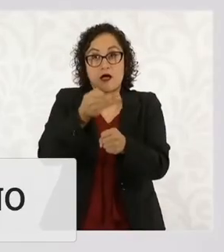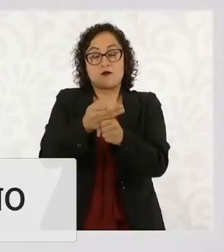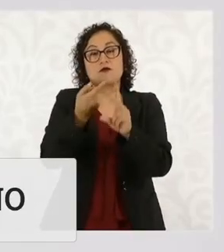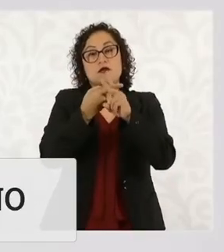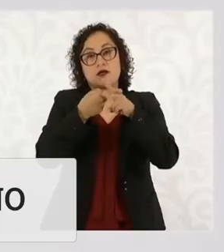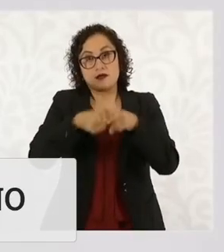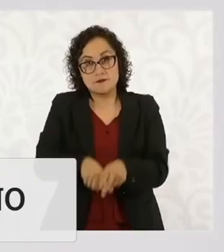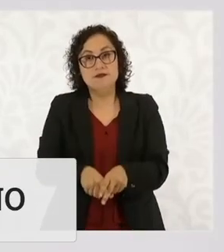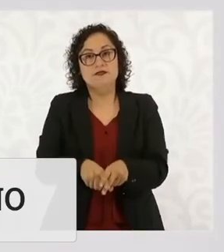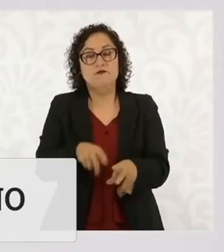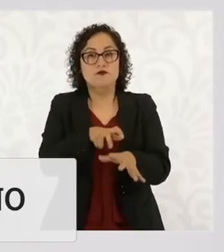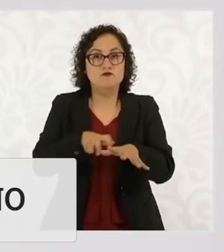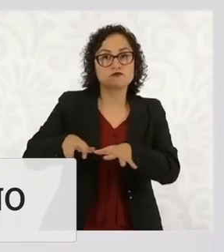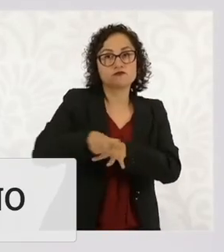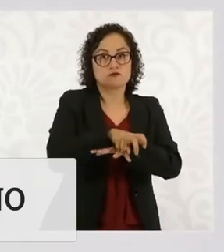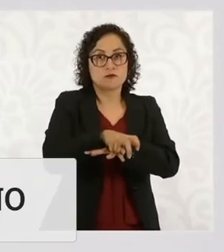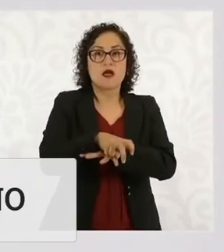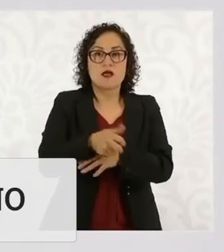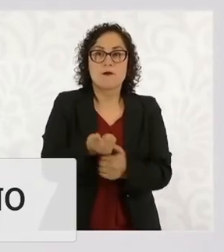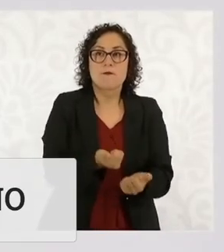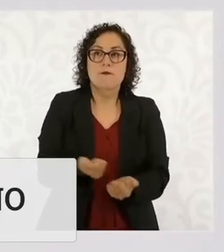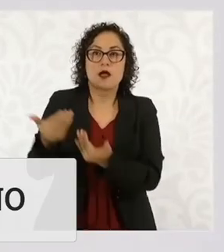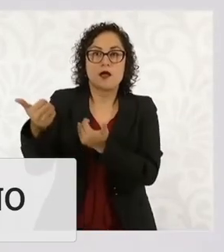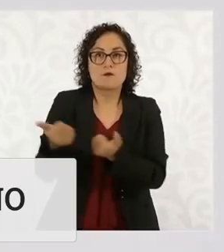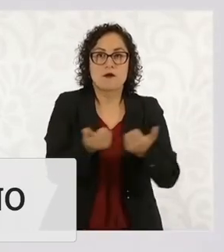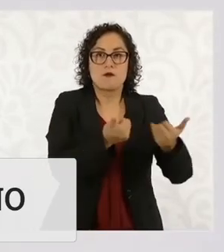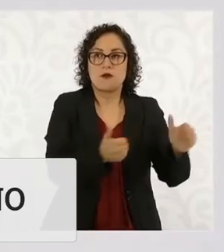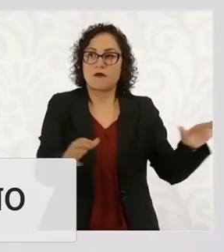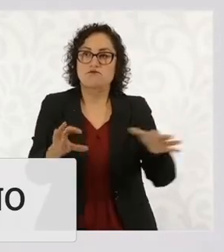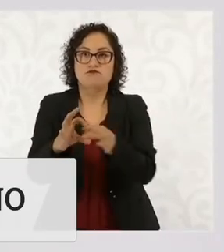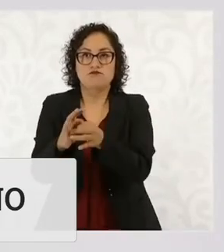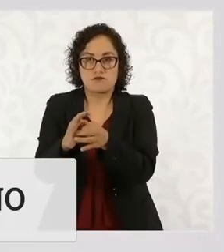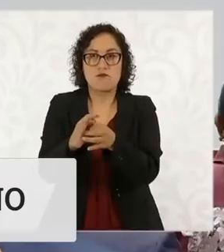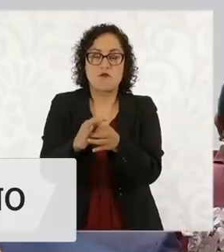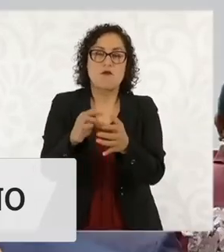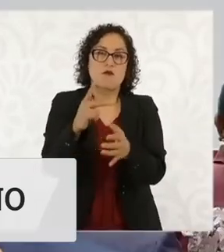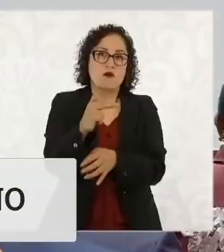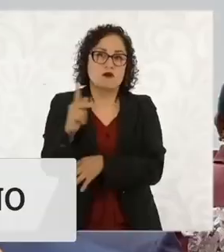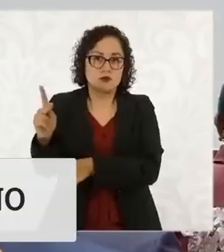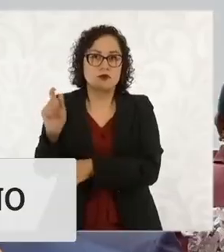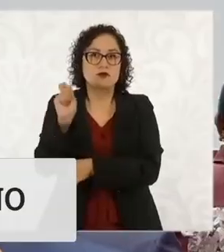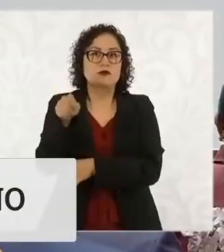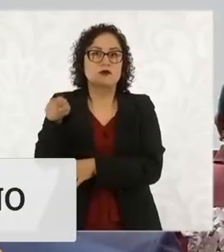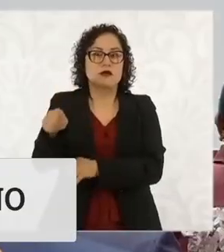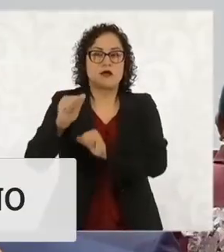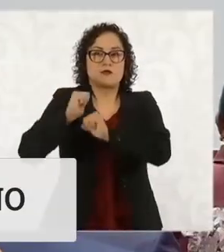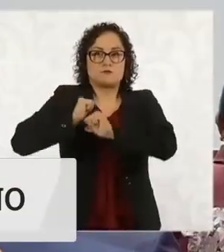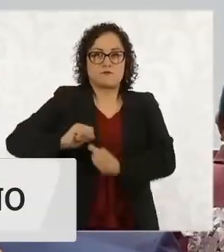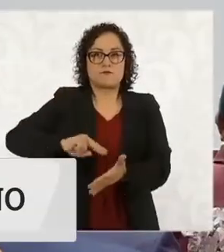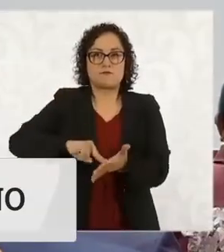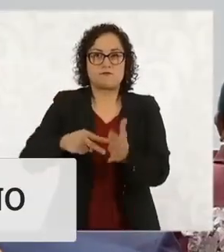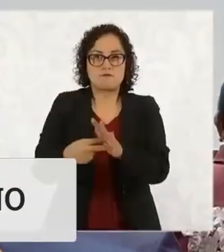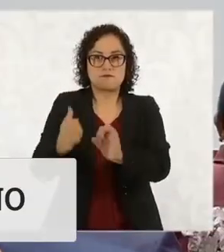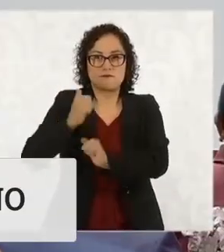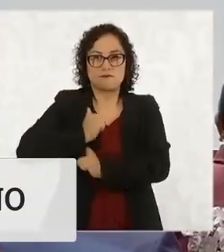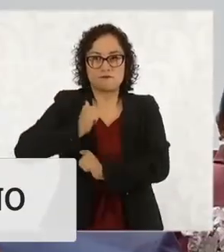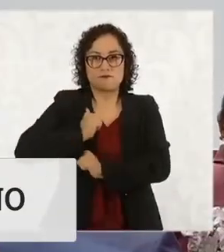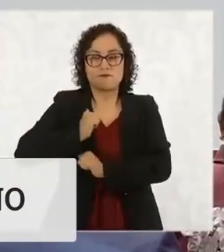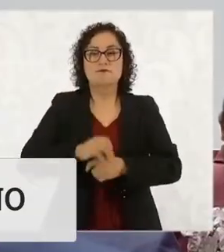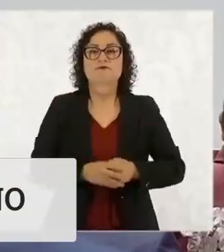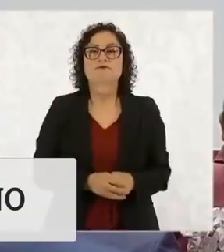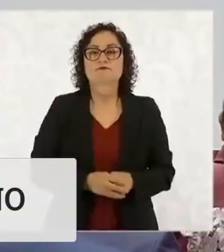del Tren Maya de carga, con su derivación a Puerto Progreso, a cargo de los ingenieros militares.